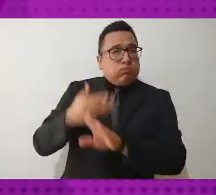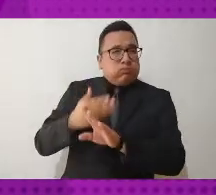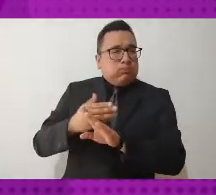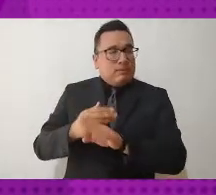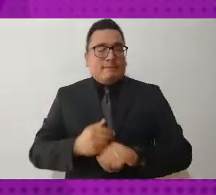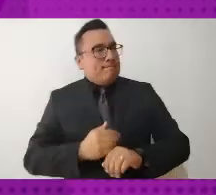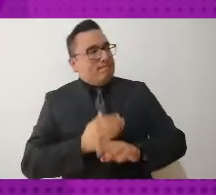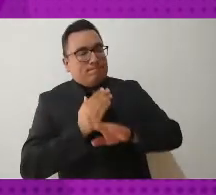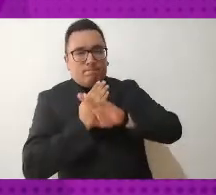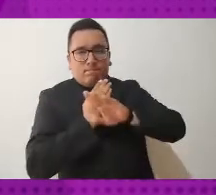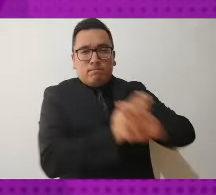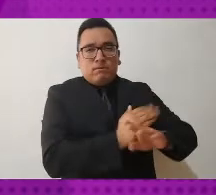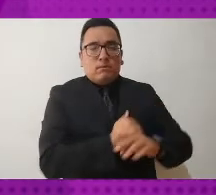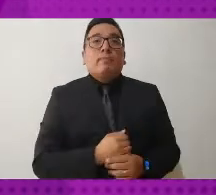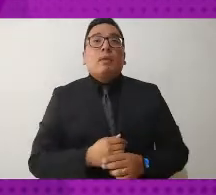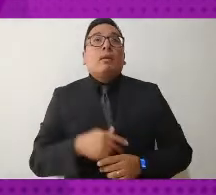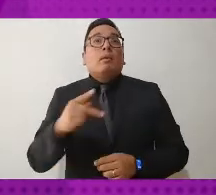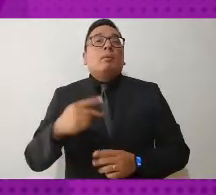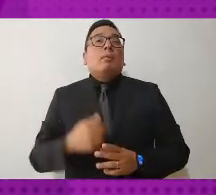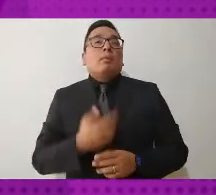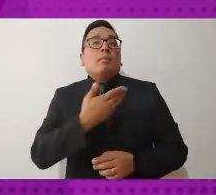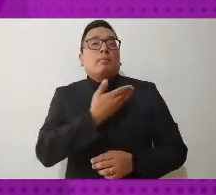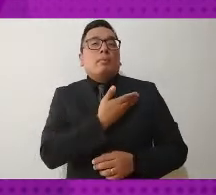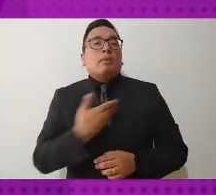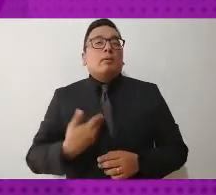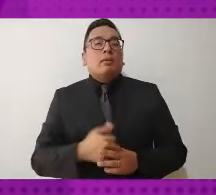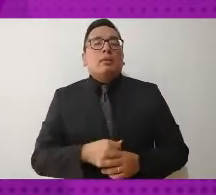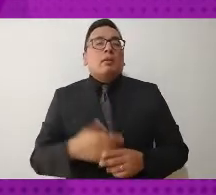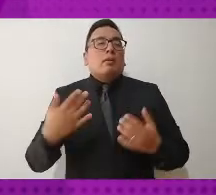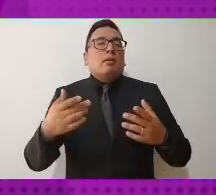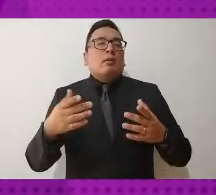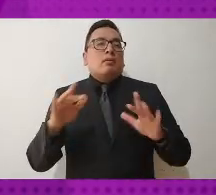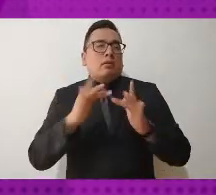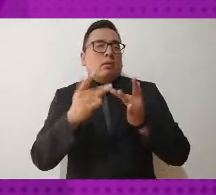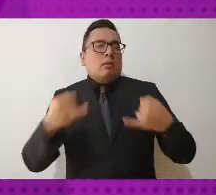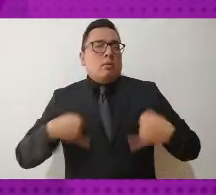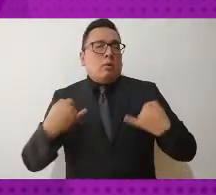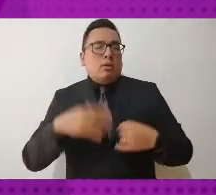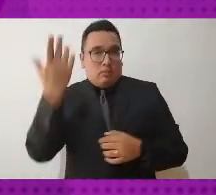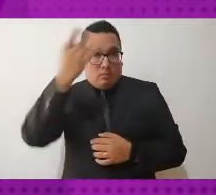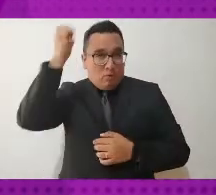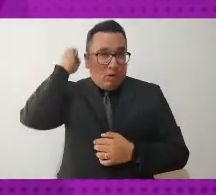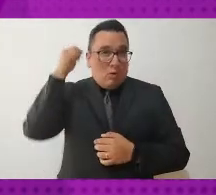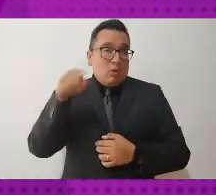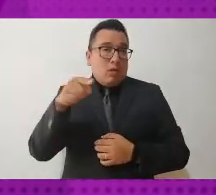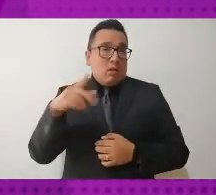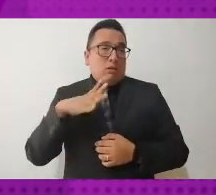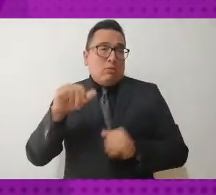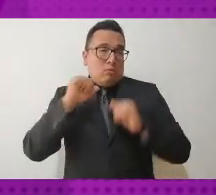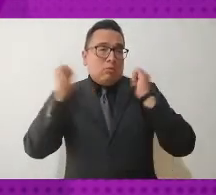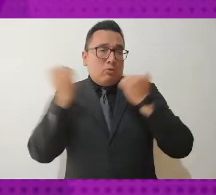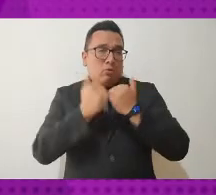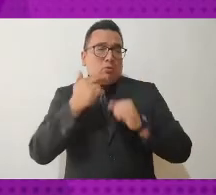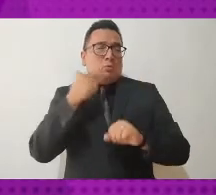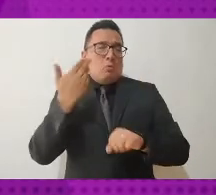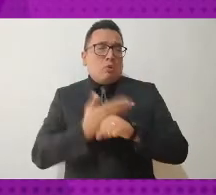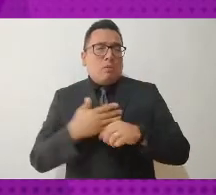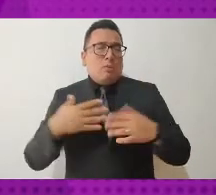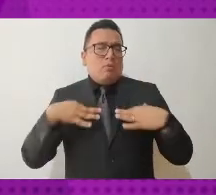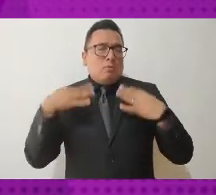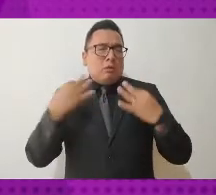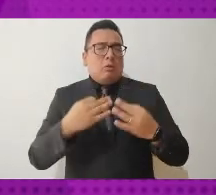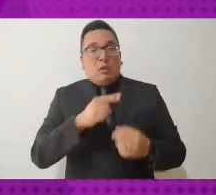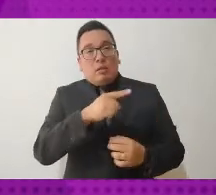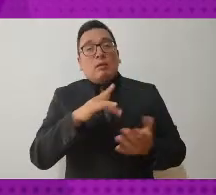positivos de moral de Morelos una organización que de la cual Carlos batallas fundador y queda contención vinculación